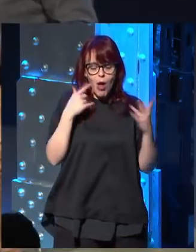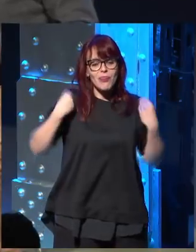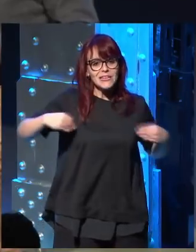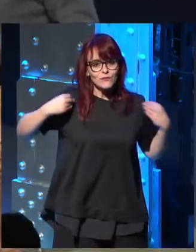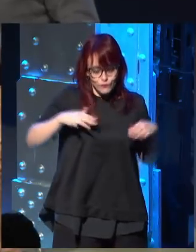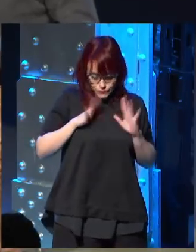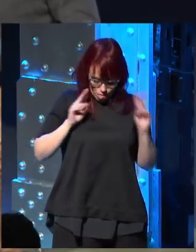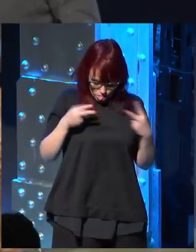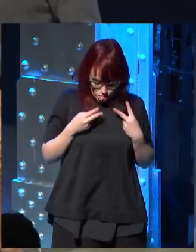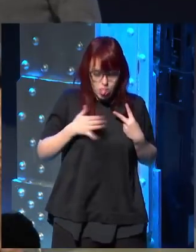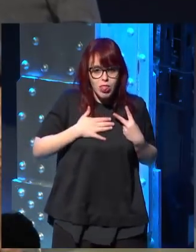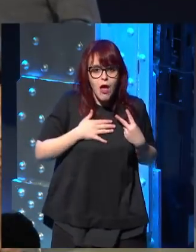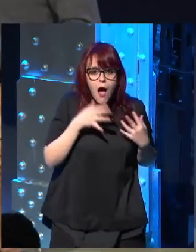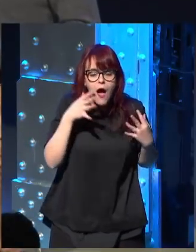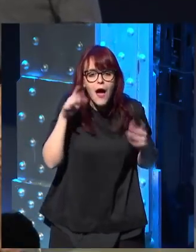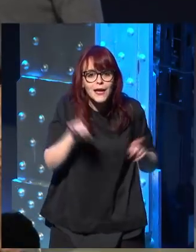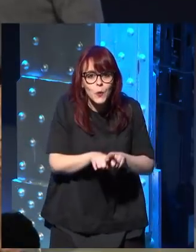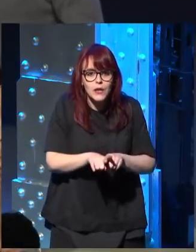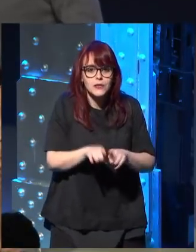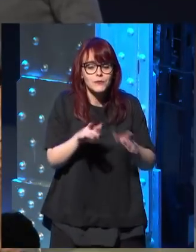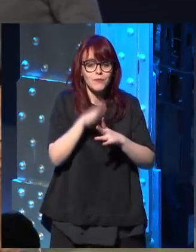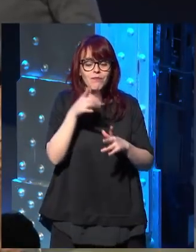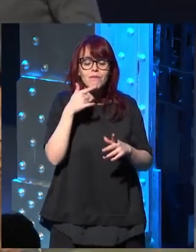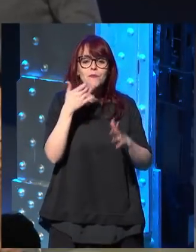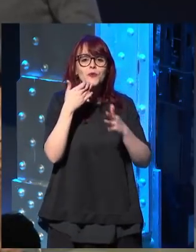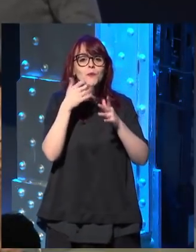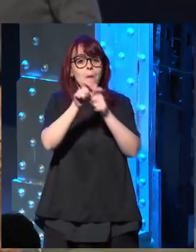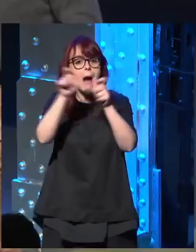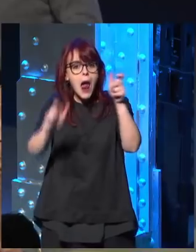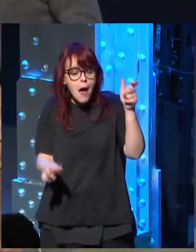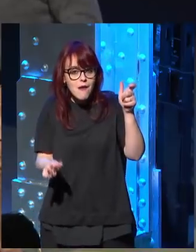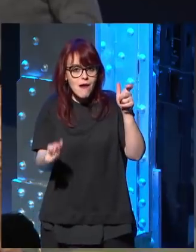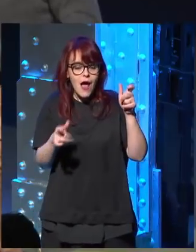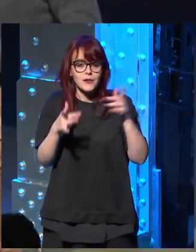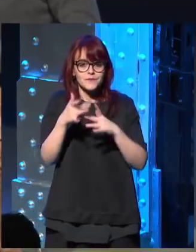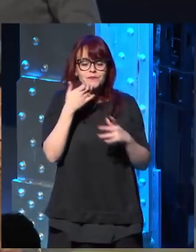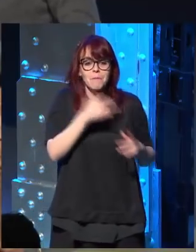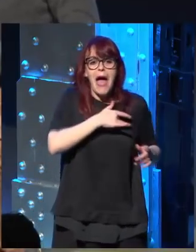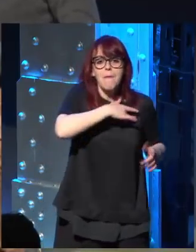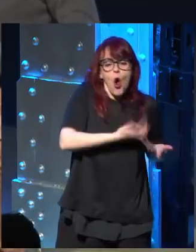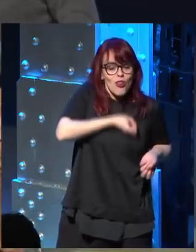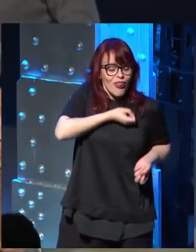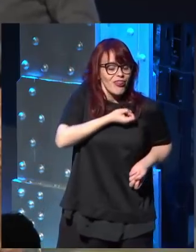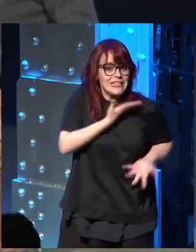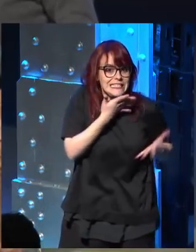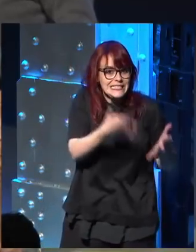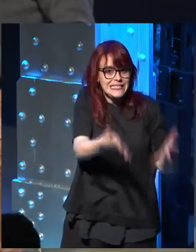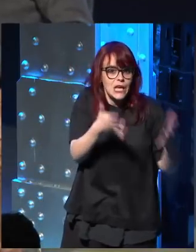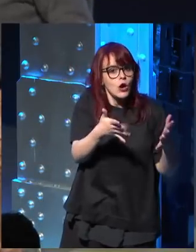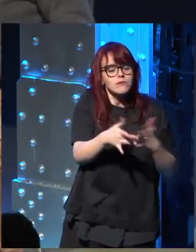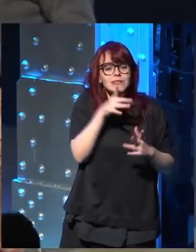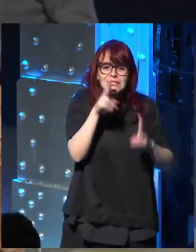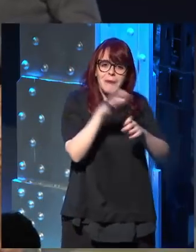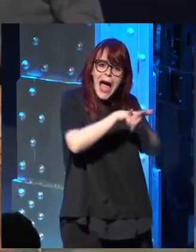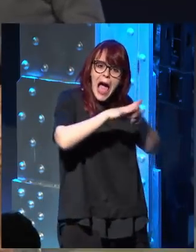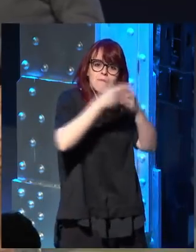decir, rescatar las palabras que te han quitado para la publicidad, rescatar las palabras del amor y el deseo, rescatarlas para el amor y para el